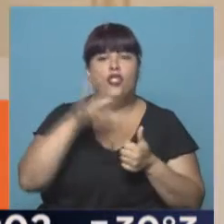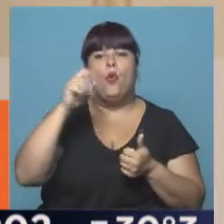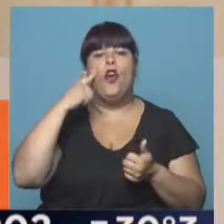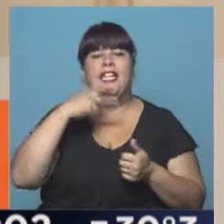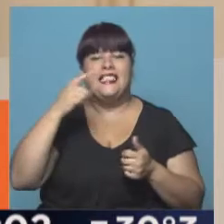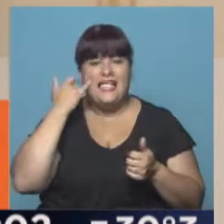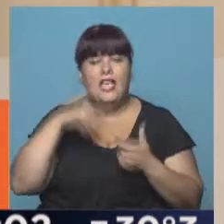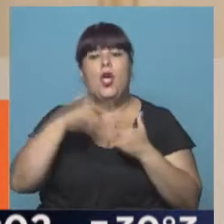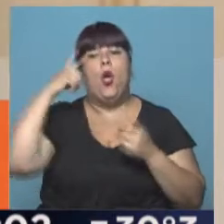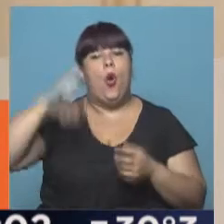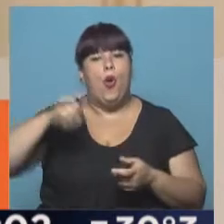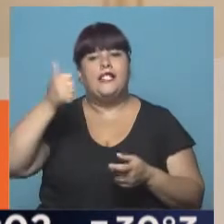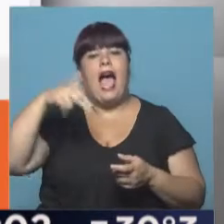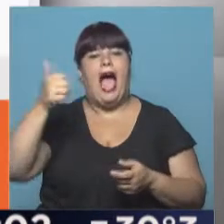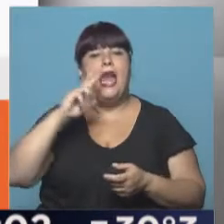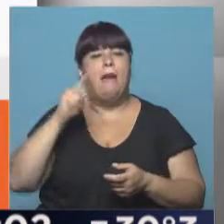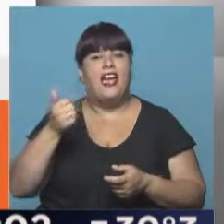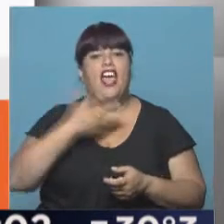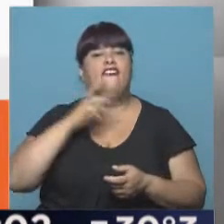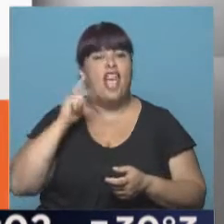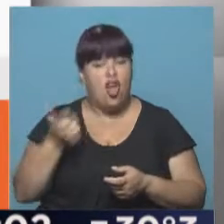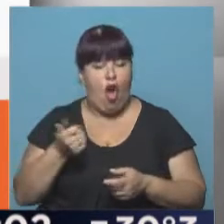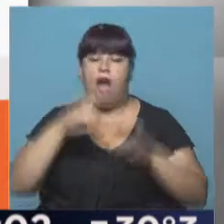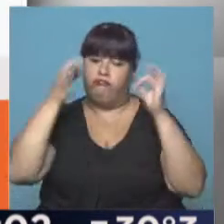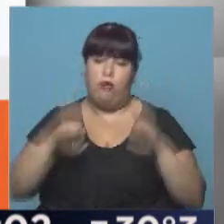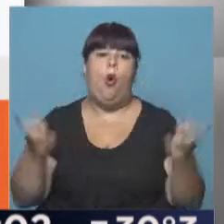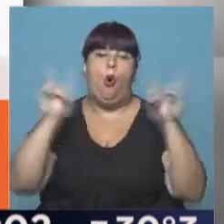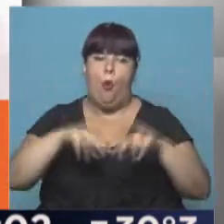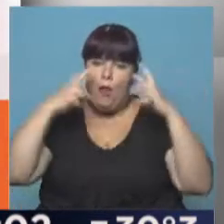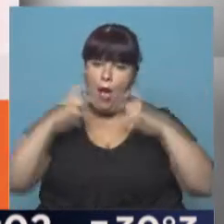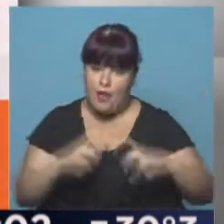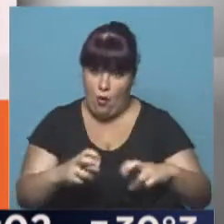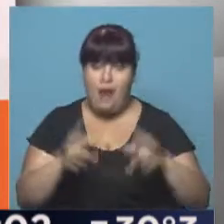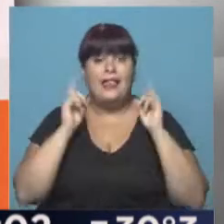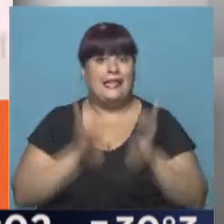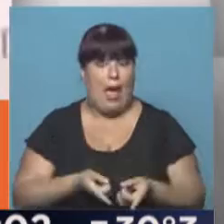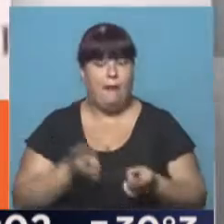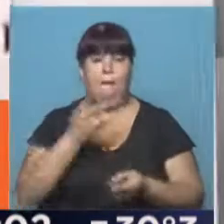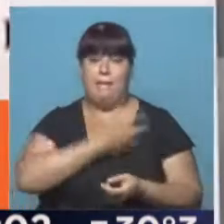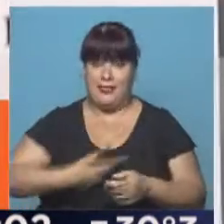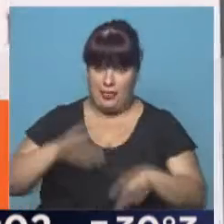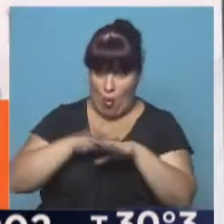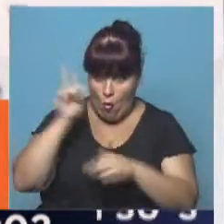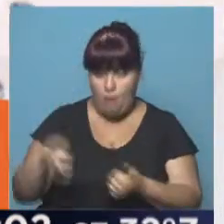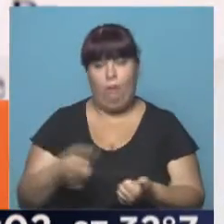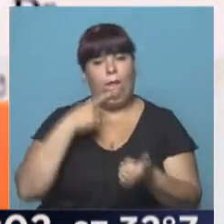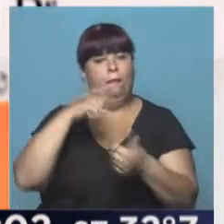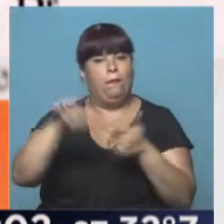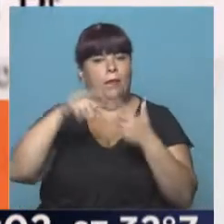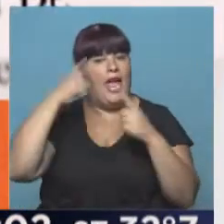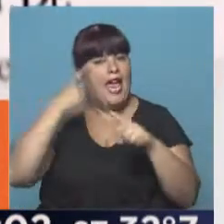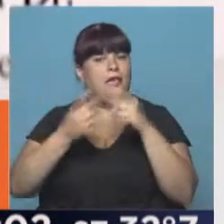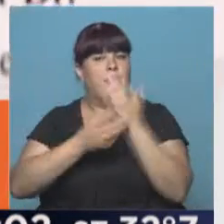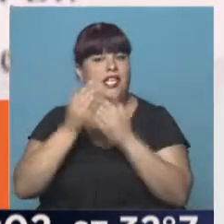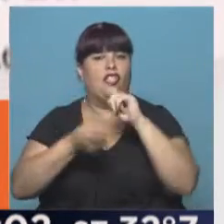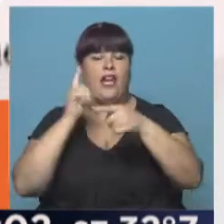y la jueza Ana María Figueroa, decidió entonces reabrir la investigación que, además de la presidenta, compromete también al ex